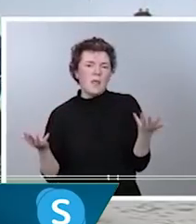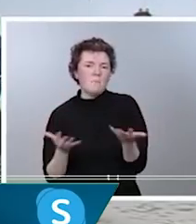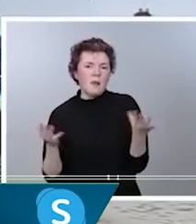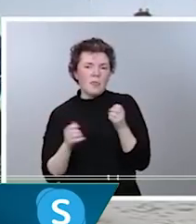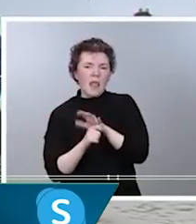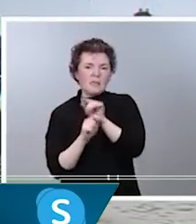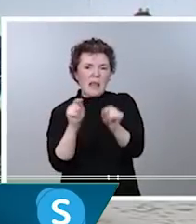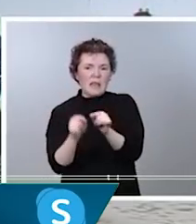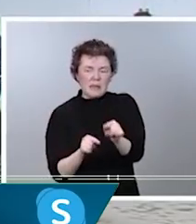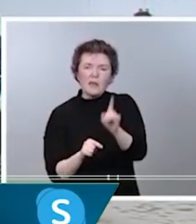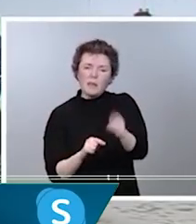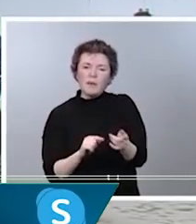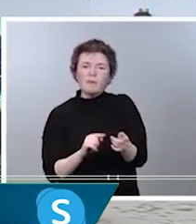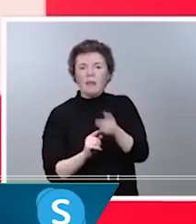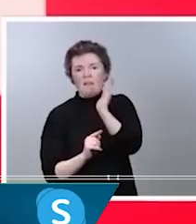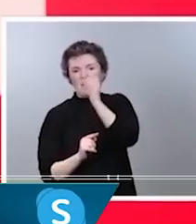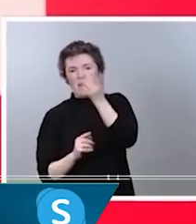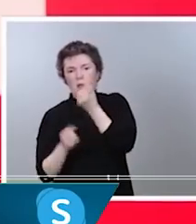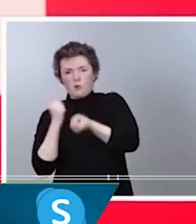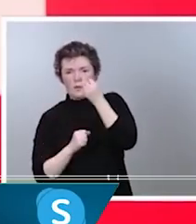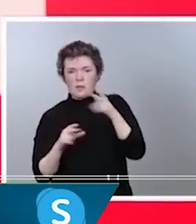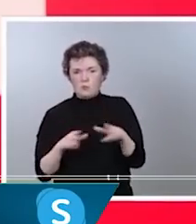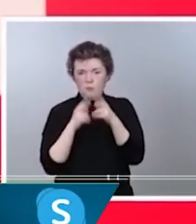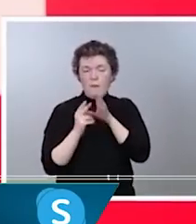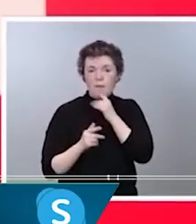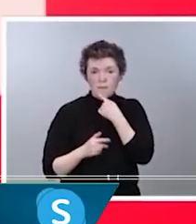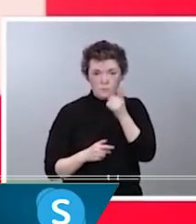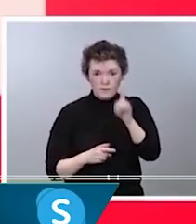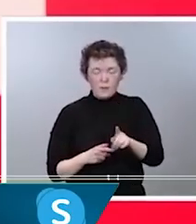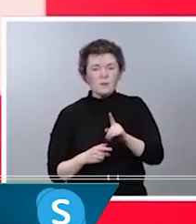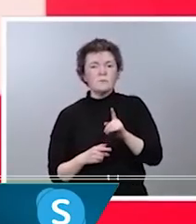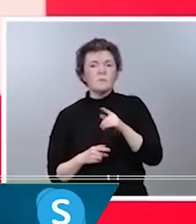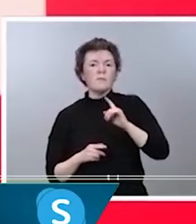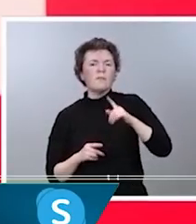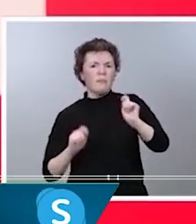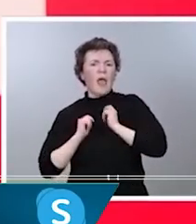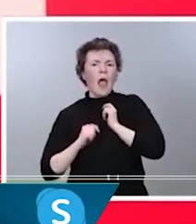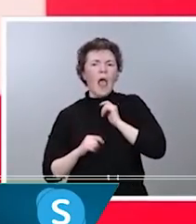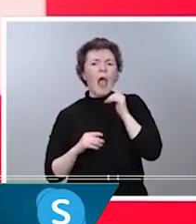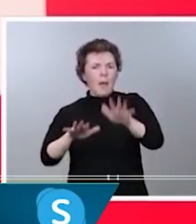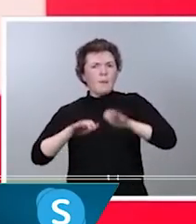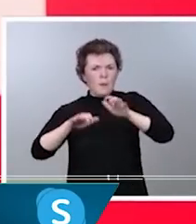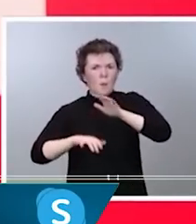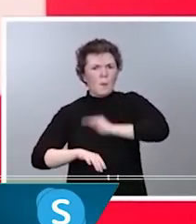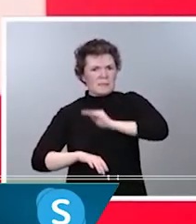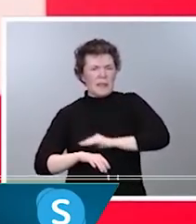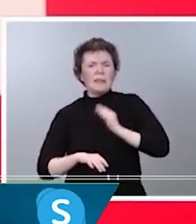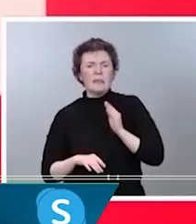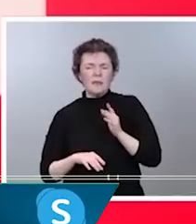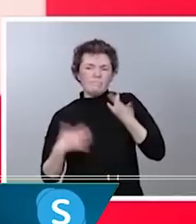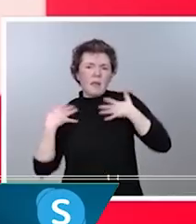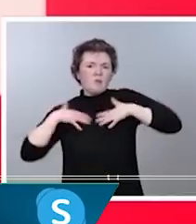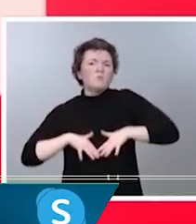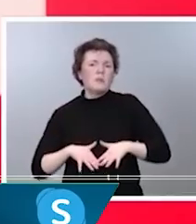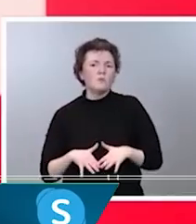o la aprobación de Esquerra en otras políticas que quiera sacar adelante el presidente. Ahora, esto deja una serie de consecuencias y una serie de mensajes, ¿no? El